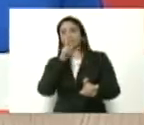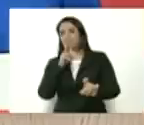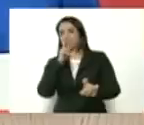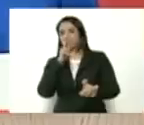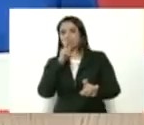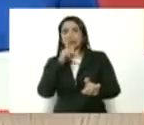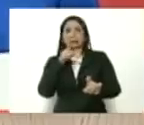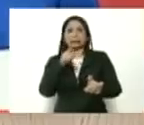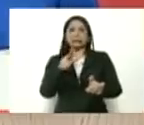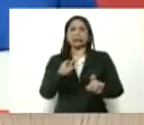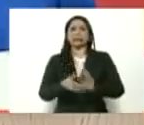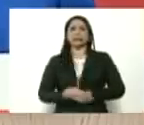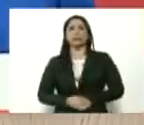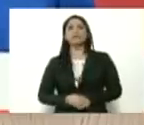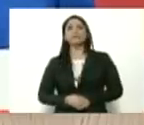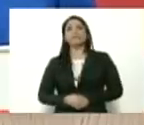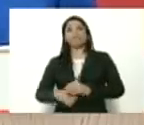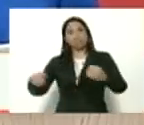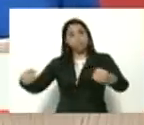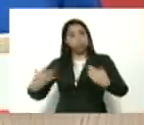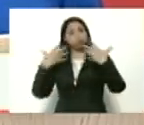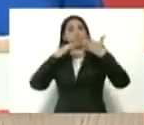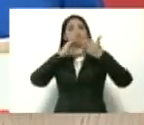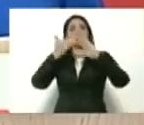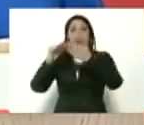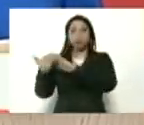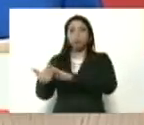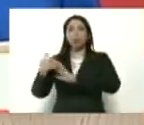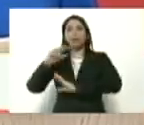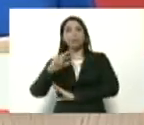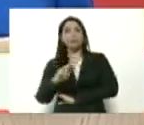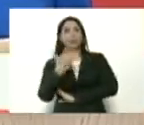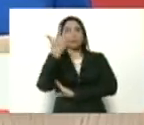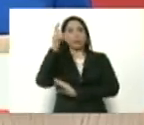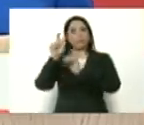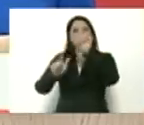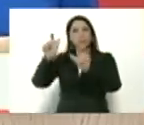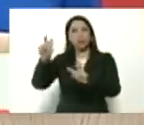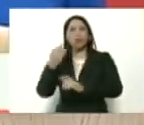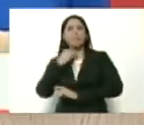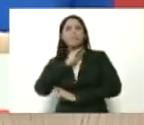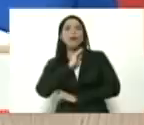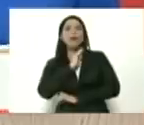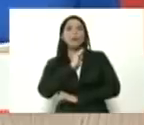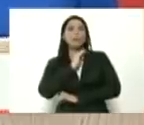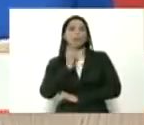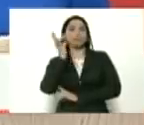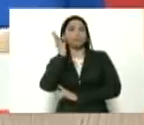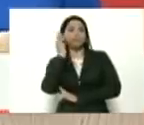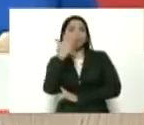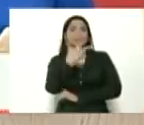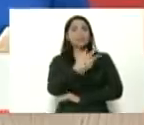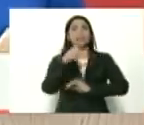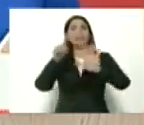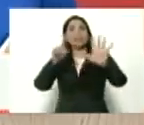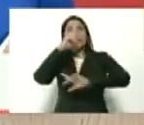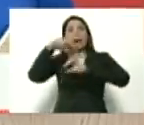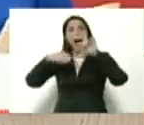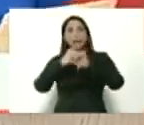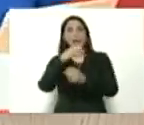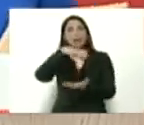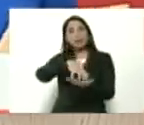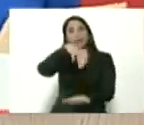por transmisión comunitaria. El tercer caso es una mujer de 36 años del estado